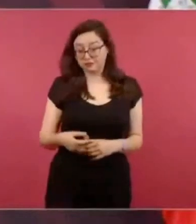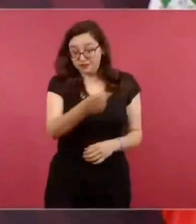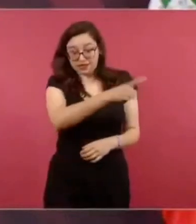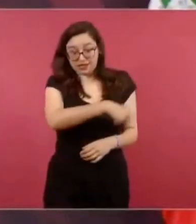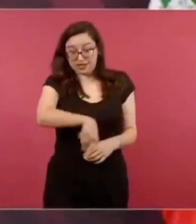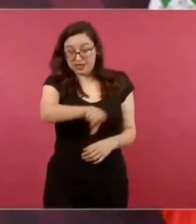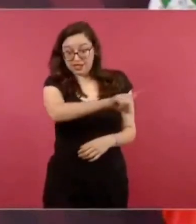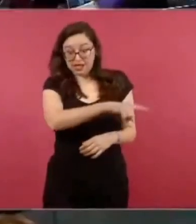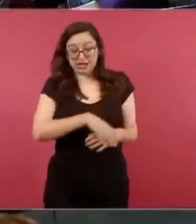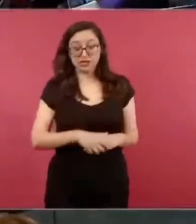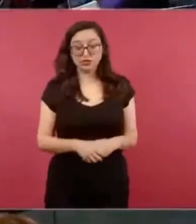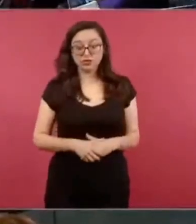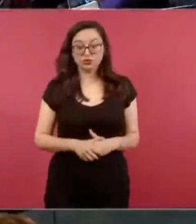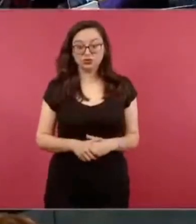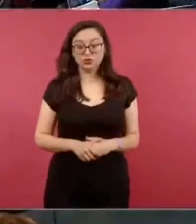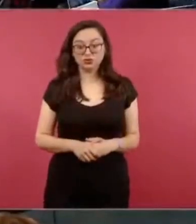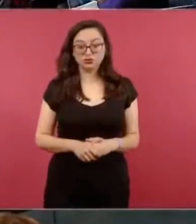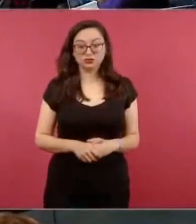Pon la foto.